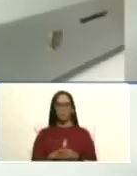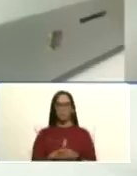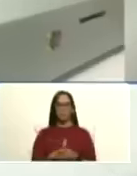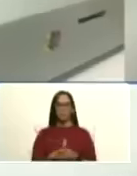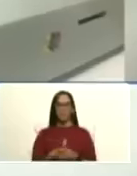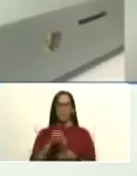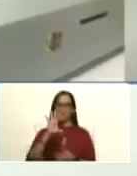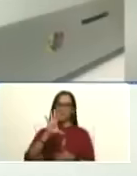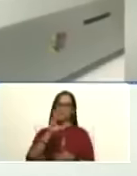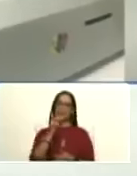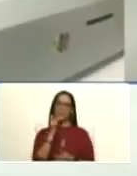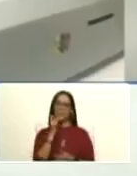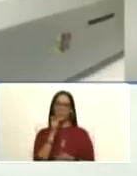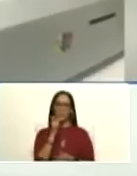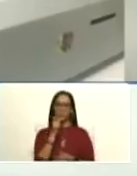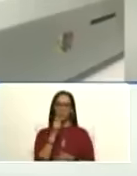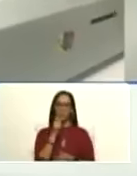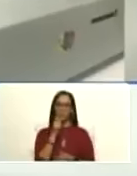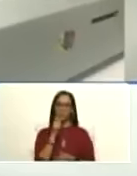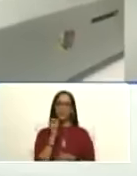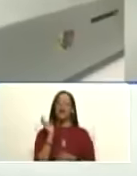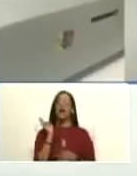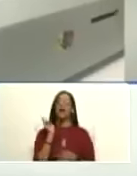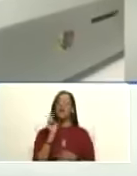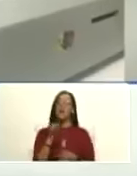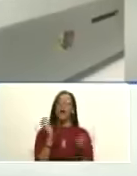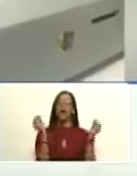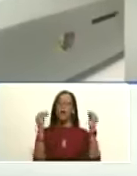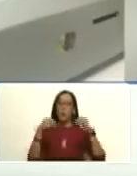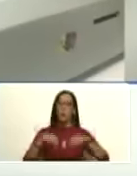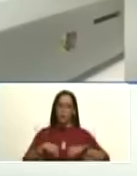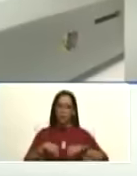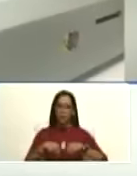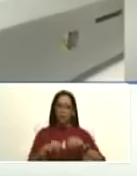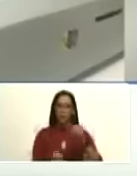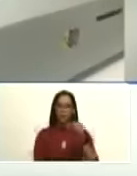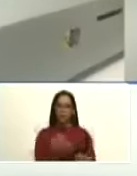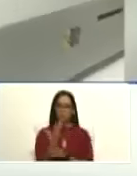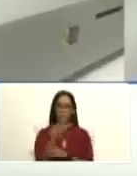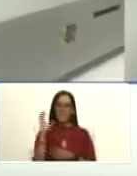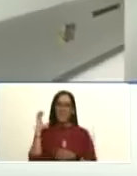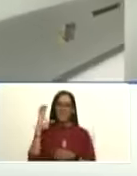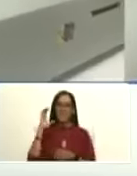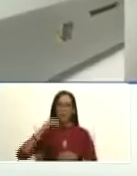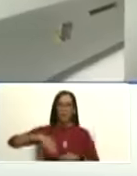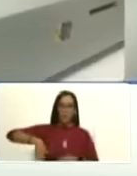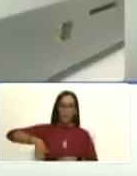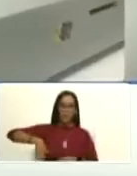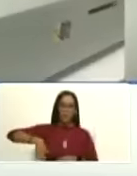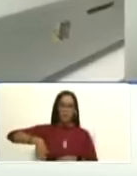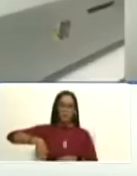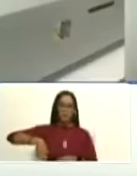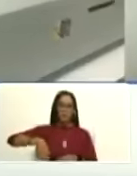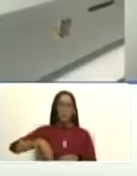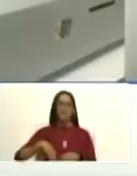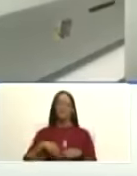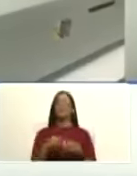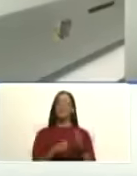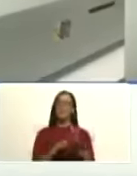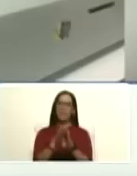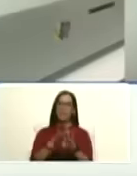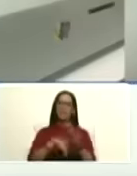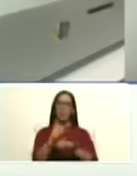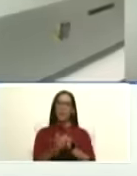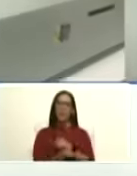Y quinta pregunta, ¿está usted de acuerdo con la creación del Estado Guayana Esequiba y se desarrolle un